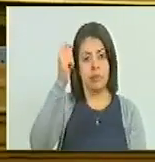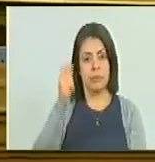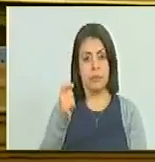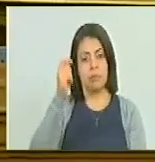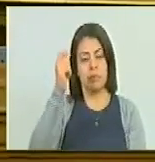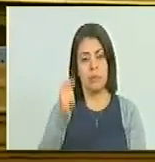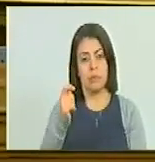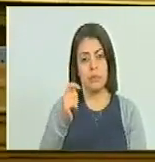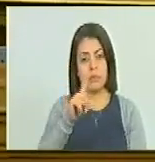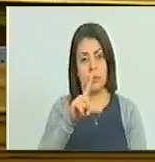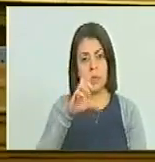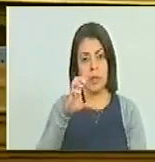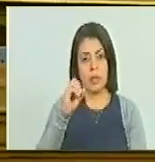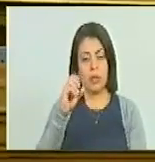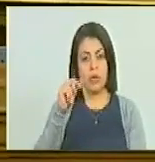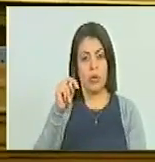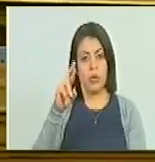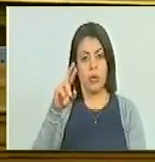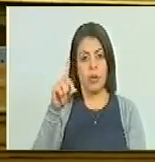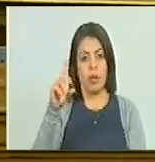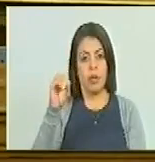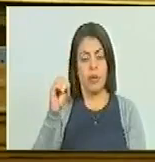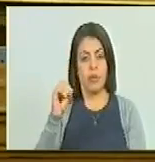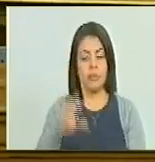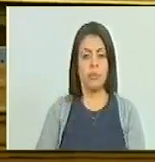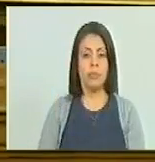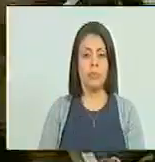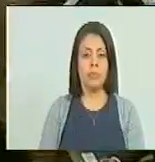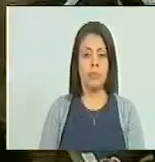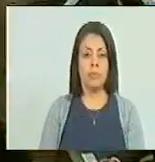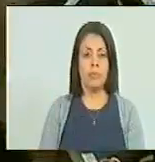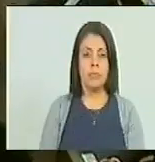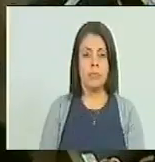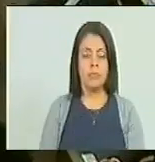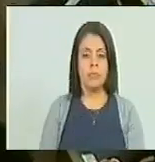diputado Leonardo Alfredo Montezuma.